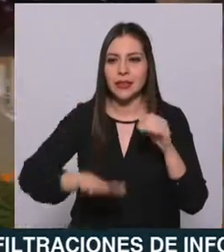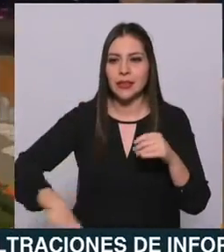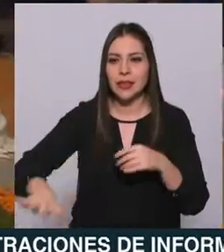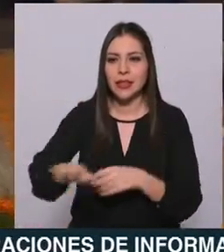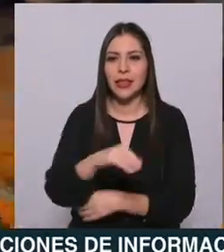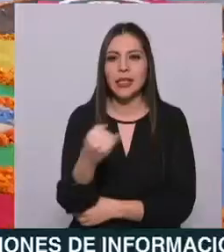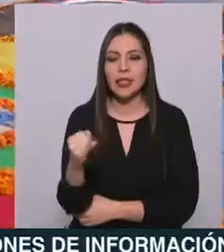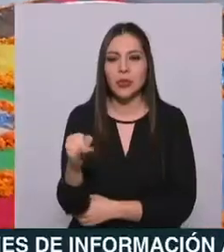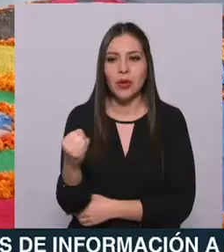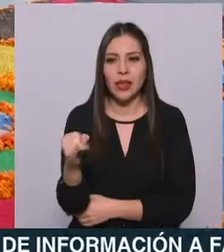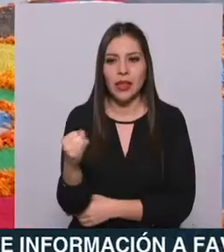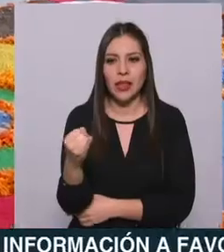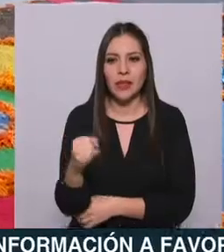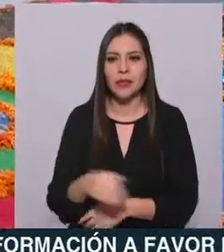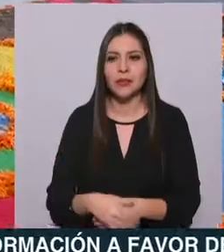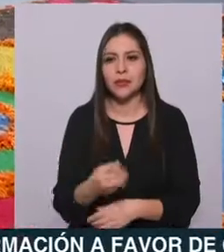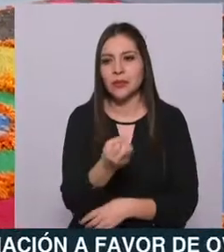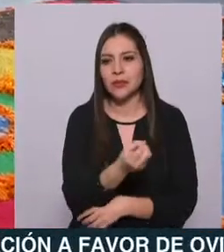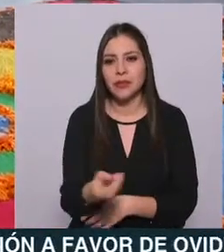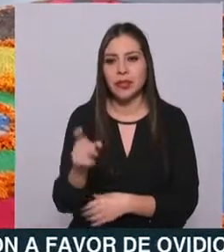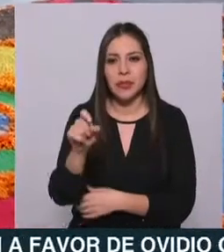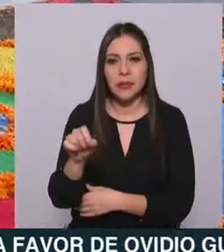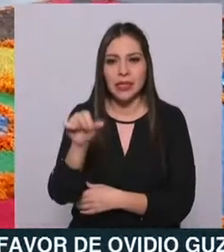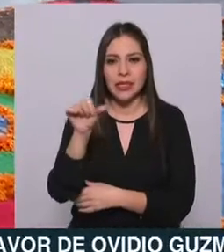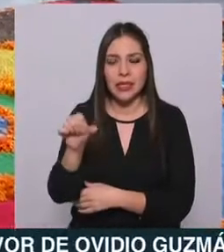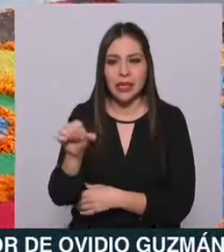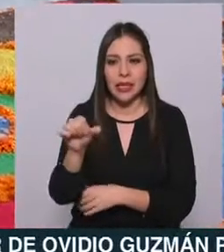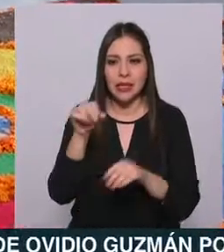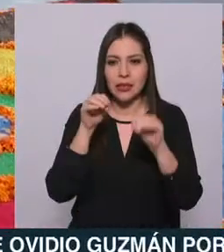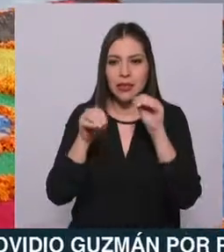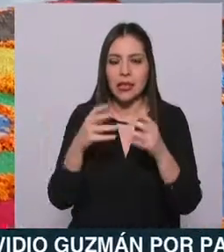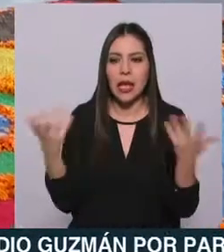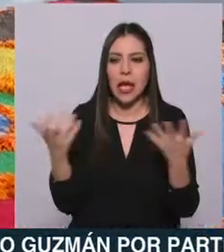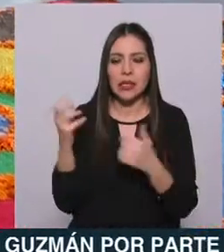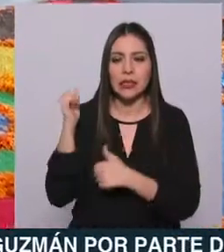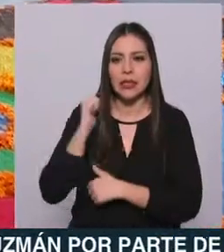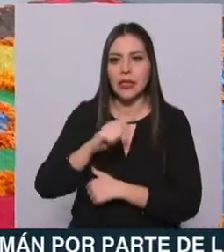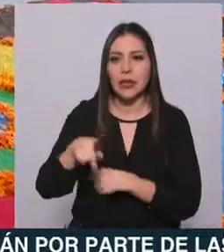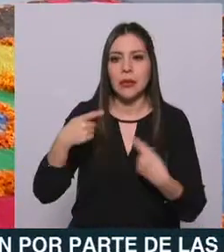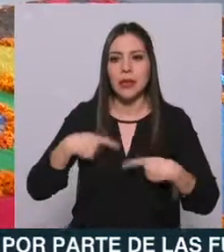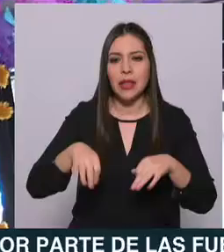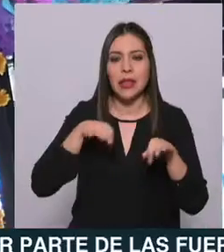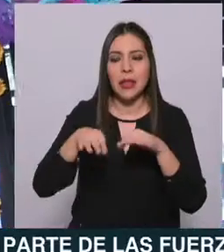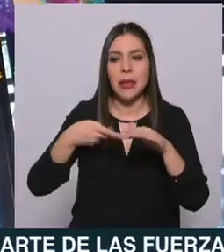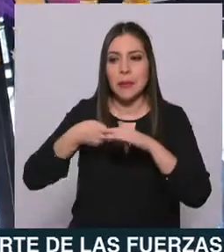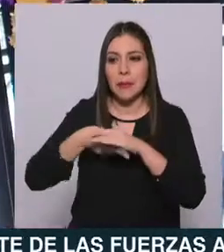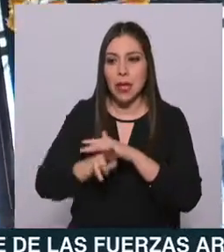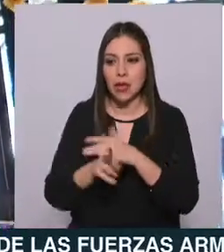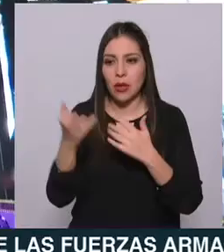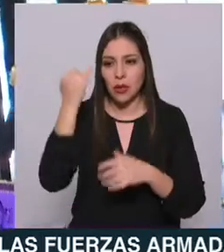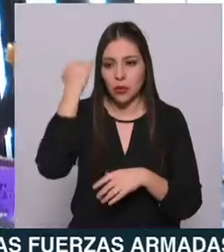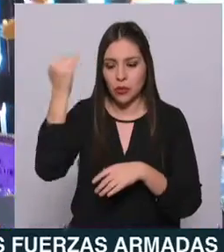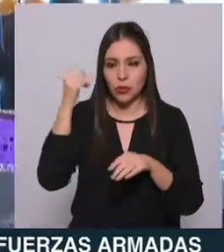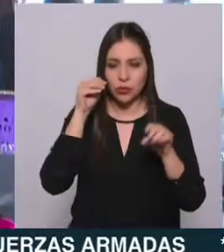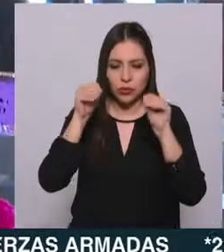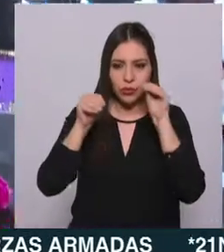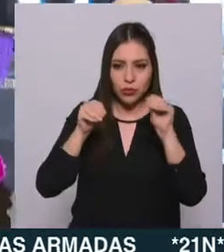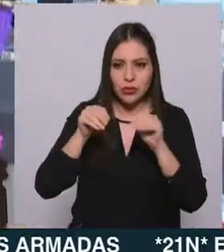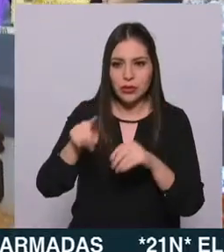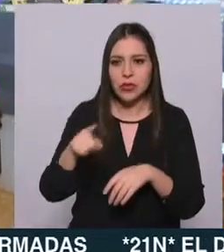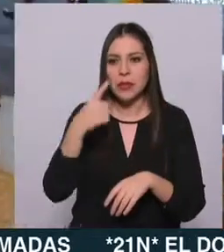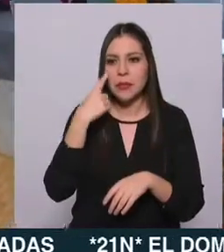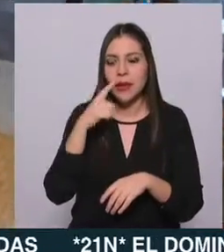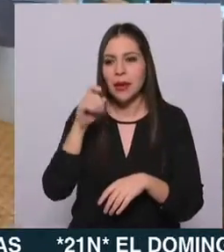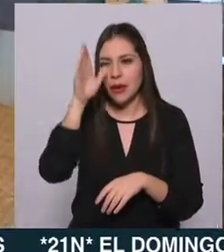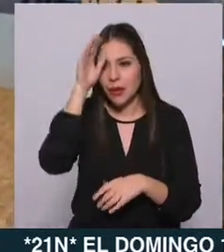de Insurgentes. Las 26 ofrendas fueron creadas por trabajadores del metro de la Ciudad de México, las cuales retrataban la festividad